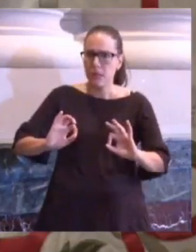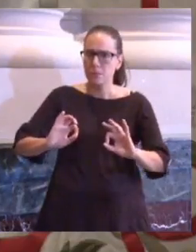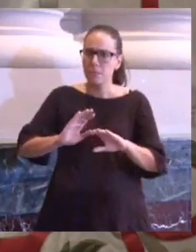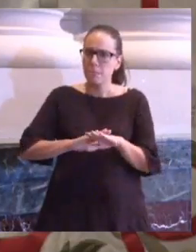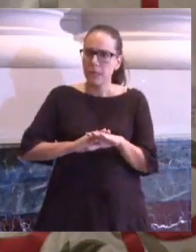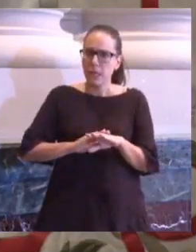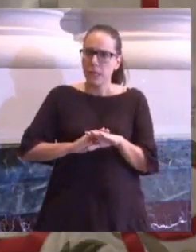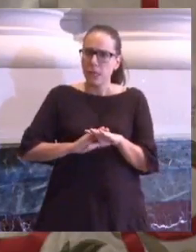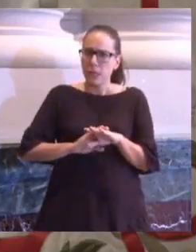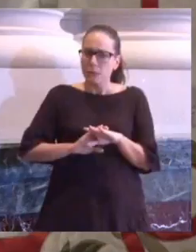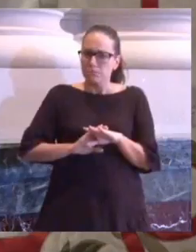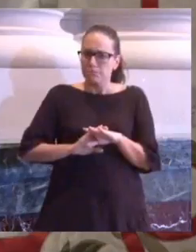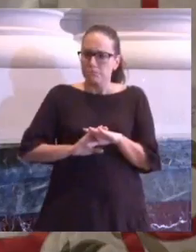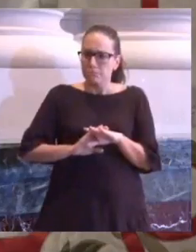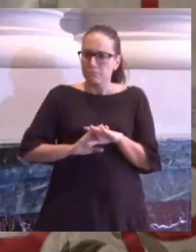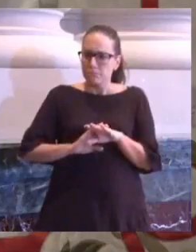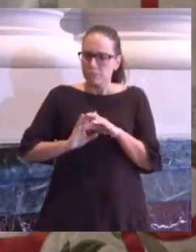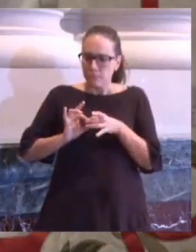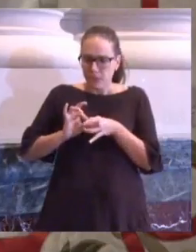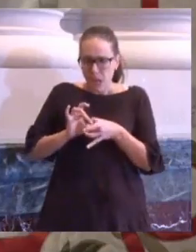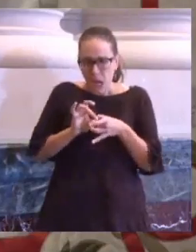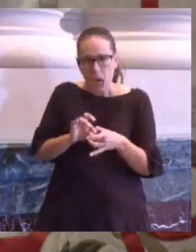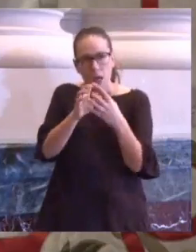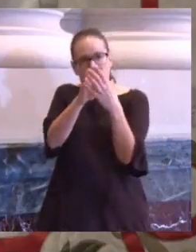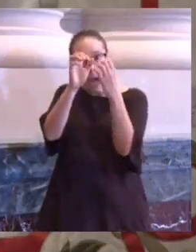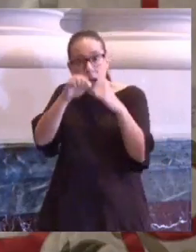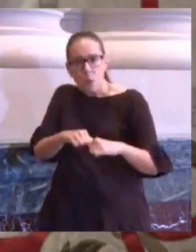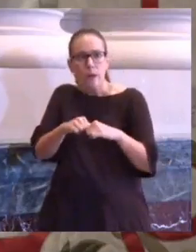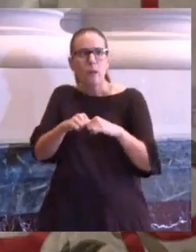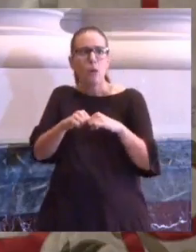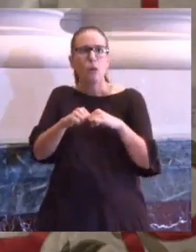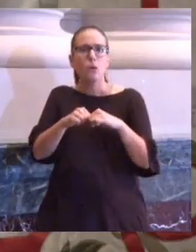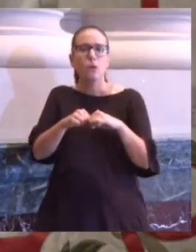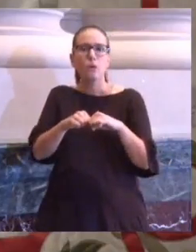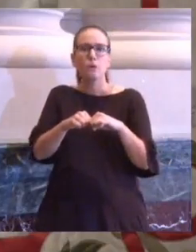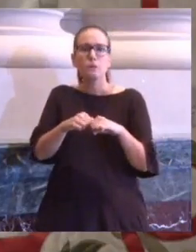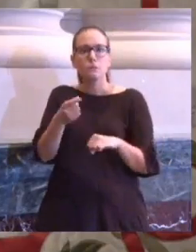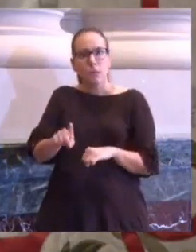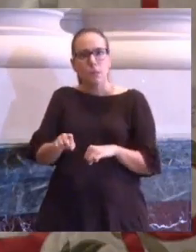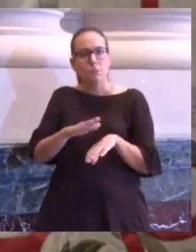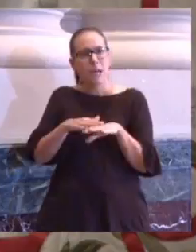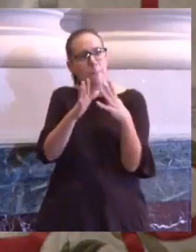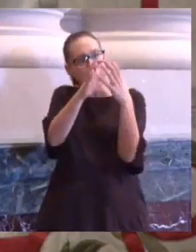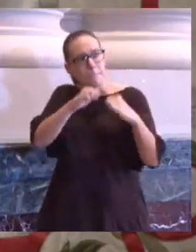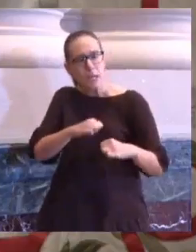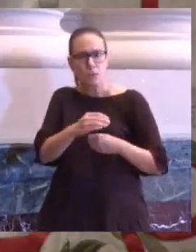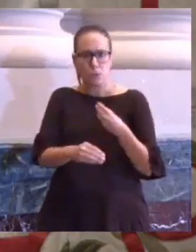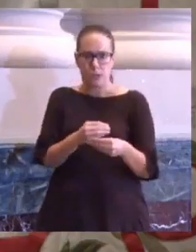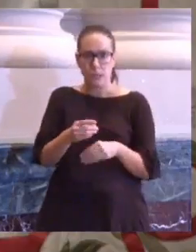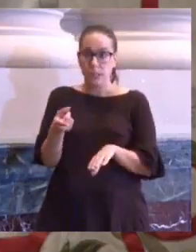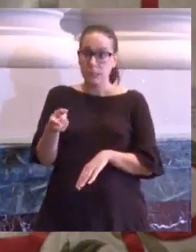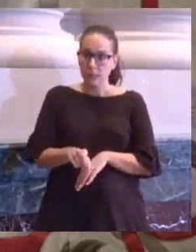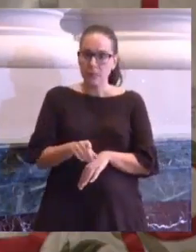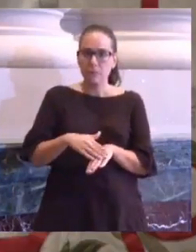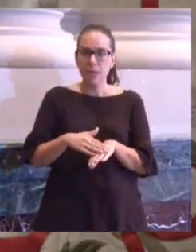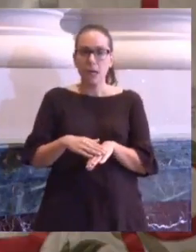urdir lazos de acuerdo, para urdir pactos, para entender que el